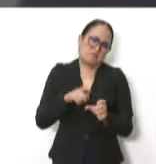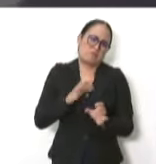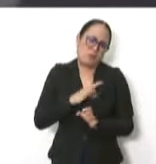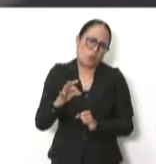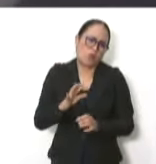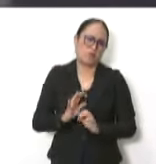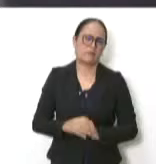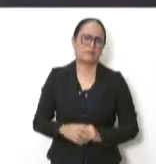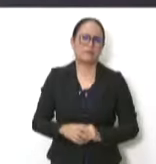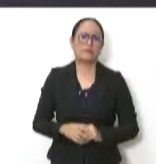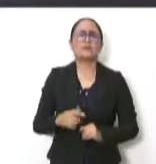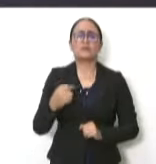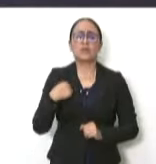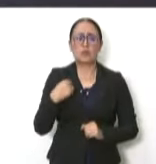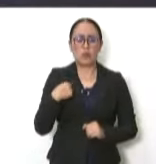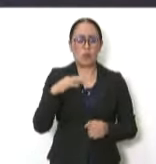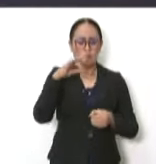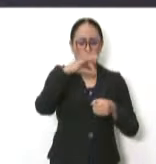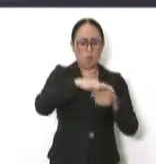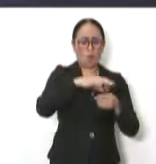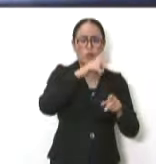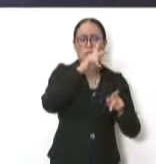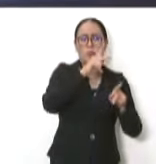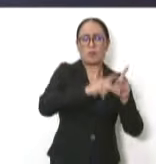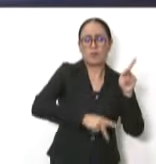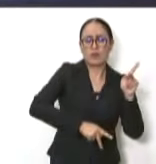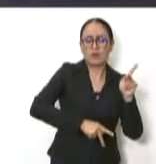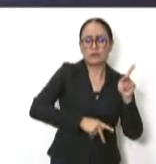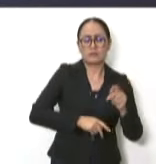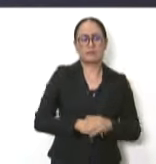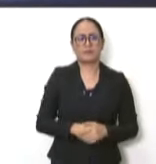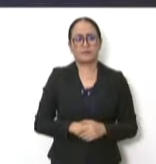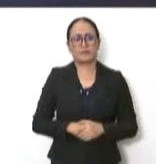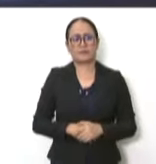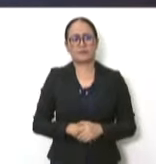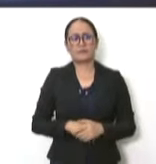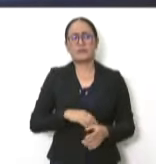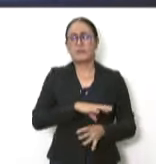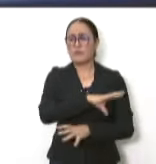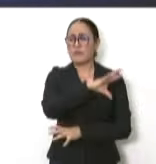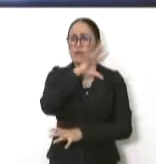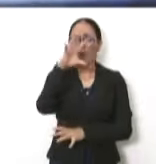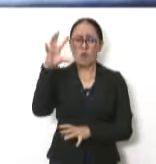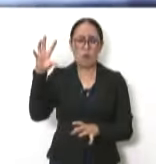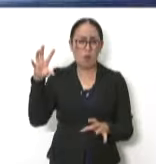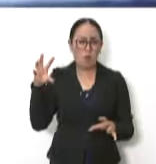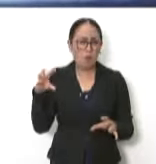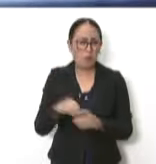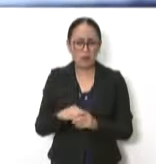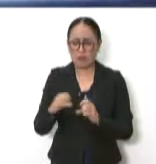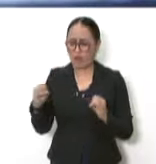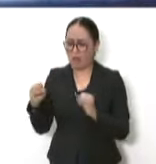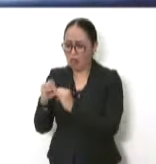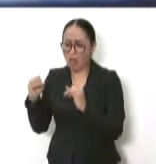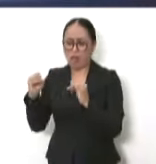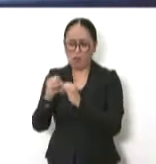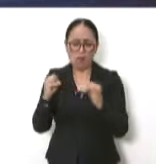haré específico en mi voto particular, es que tampoco se trata de que se incluya, pues, un gran número de instituciones